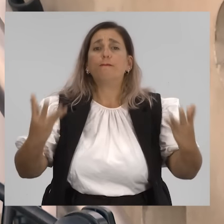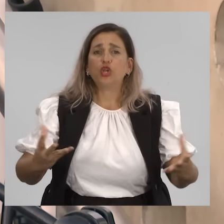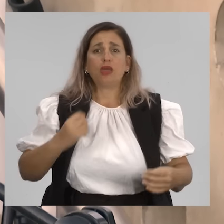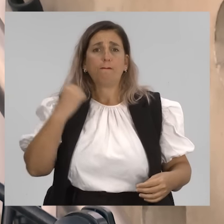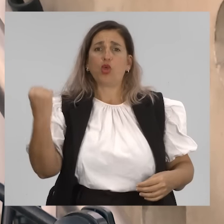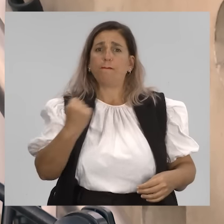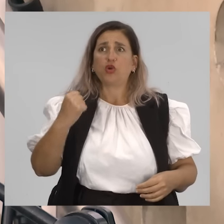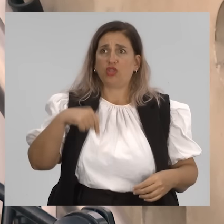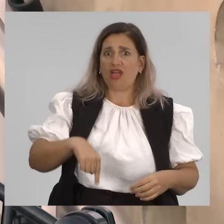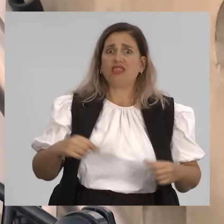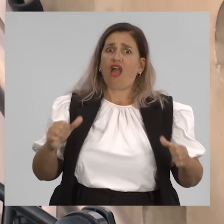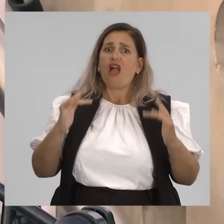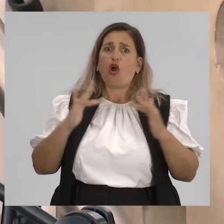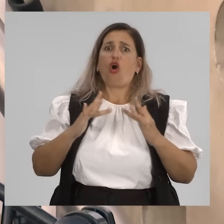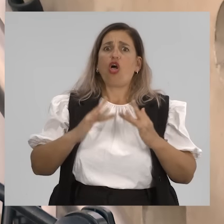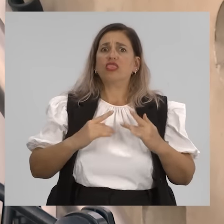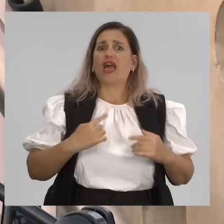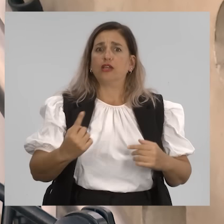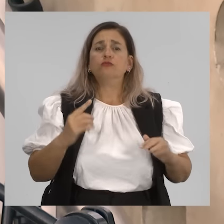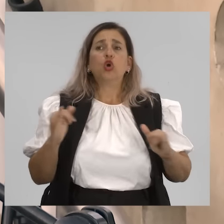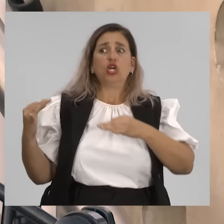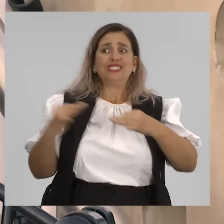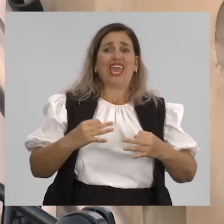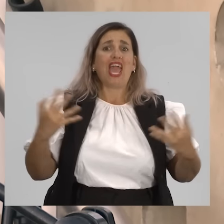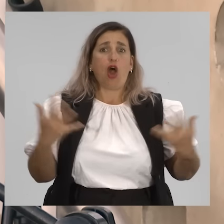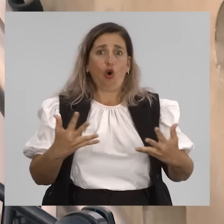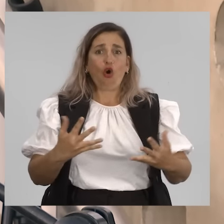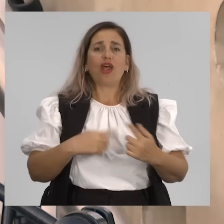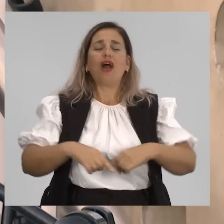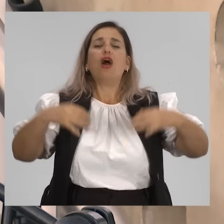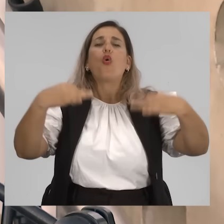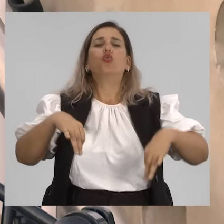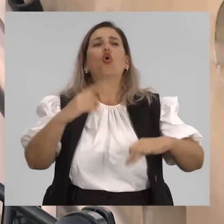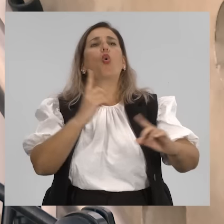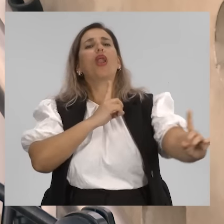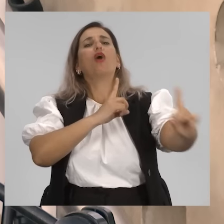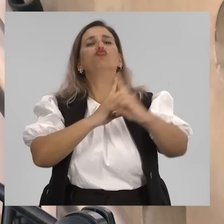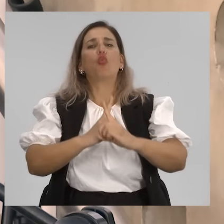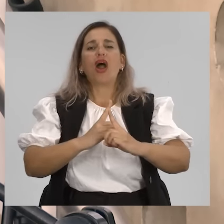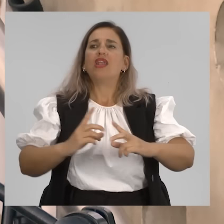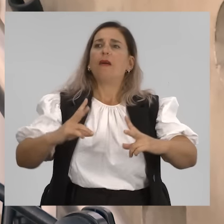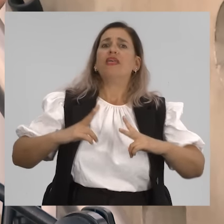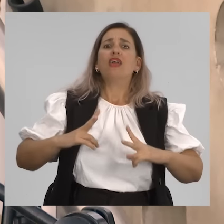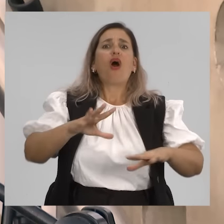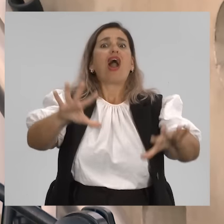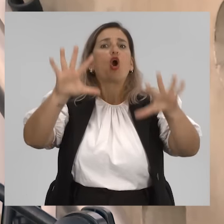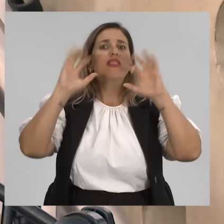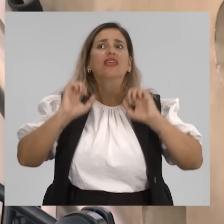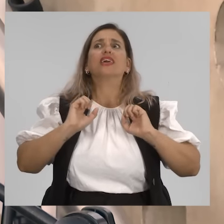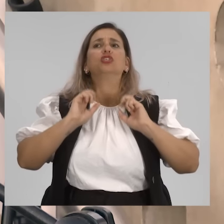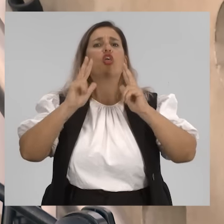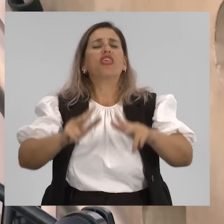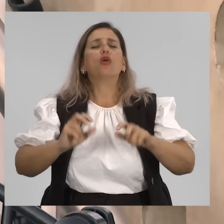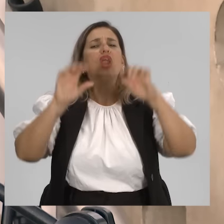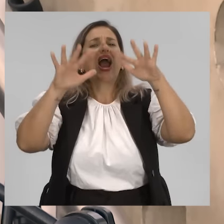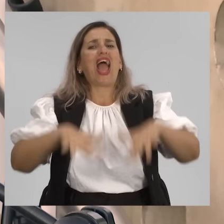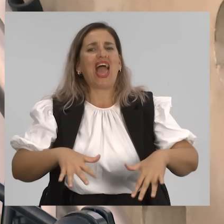Porque es muy importante este ida y vuelta. Yo llegué recién y una usuaria me dijo, acordate que yo te di una